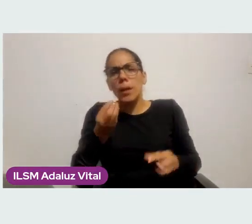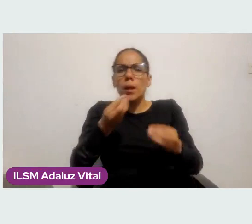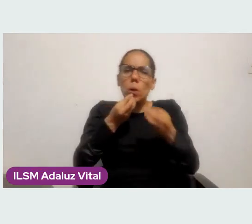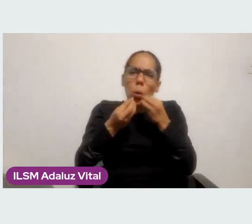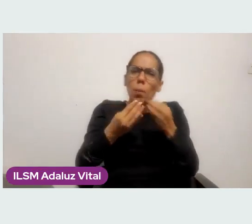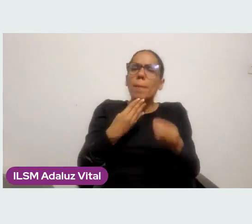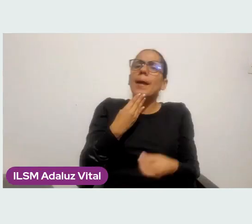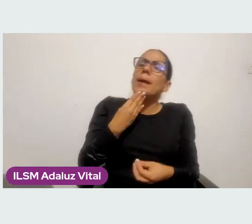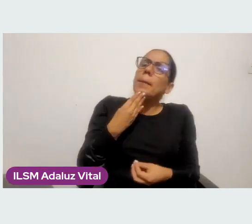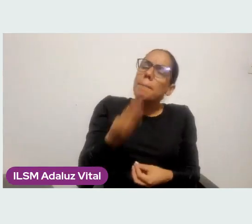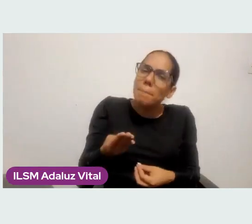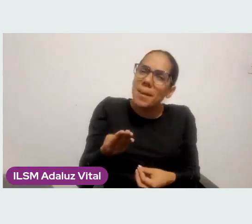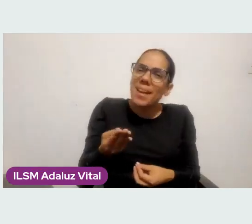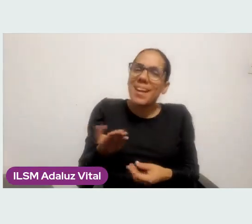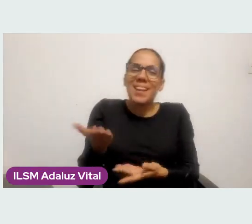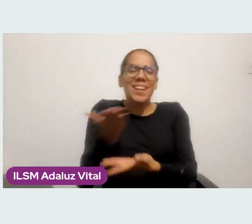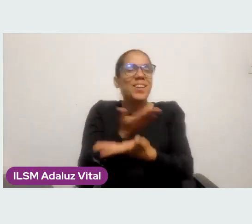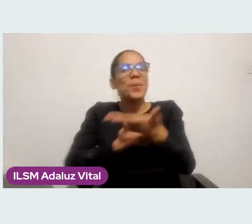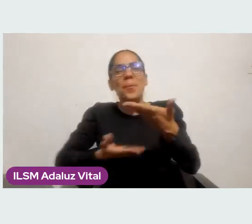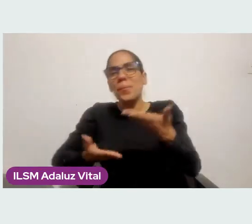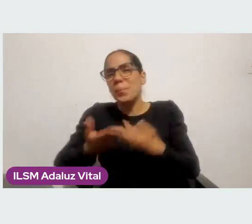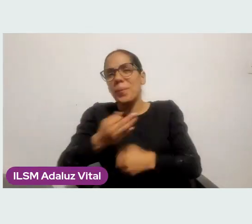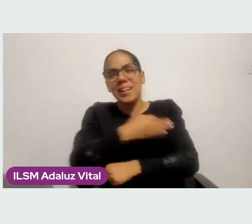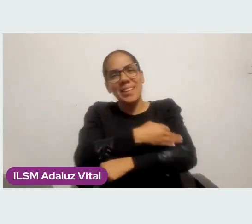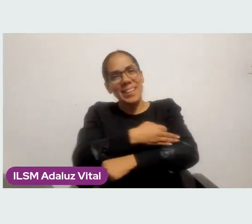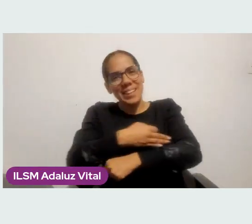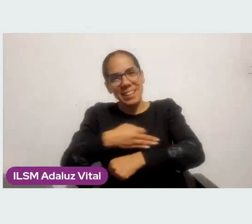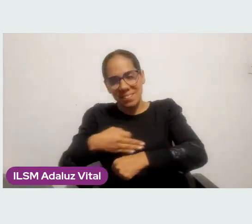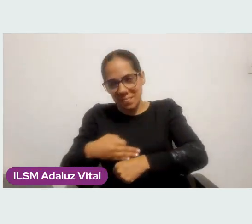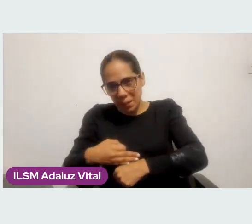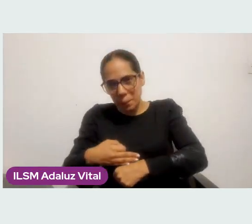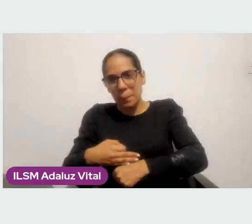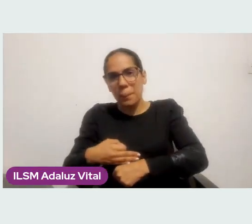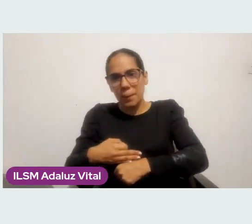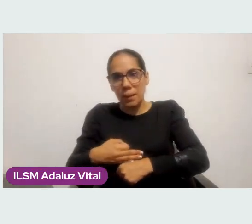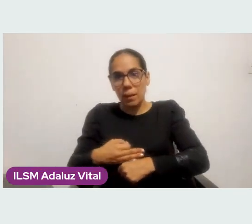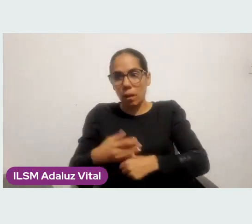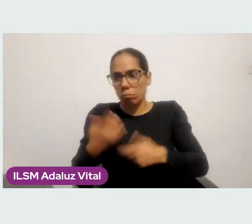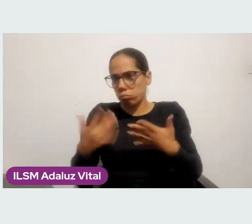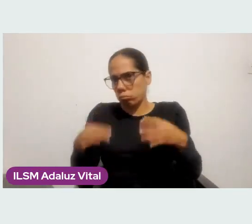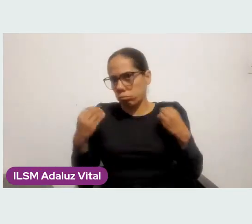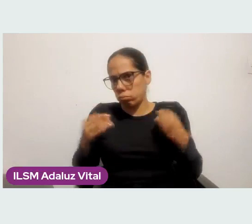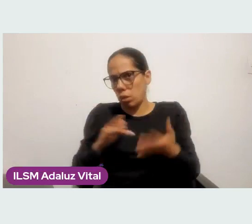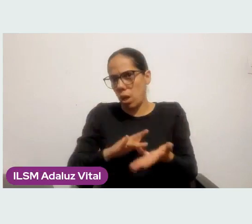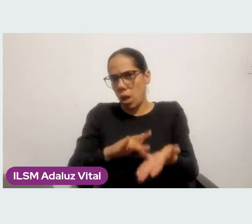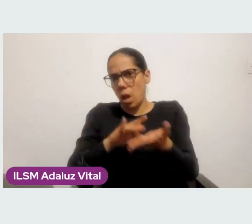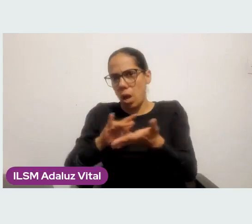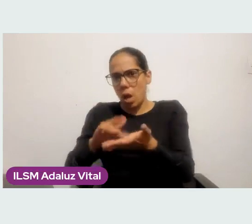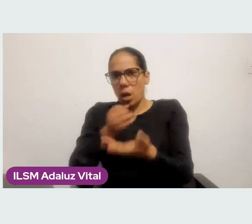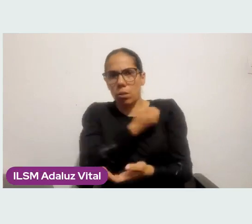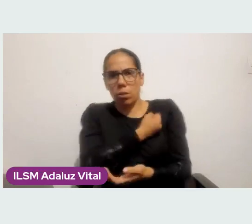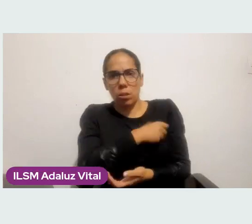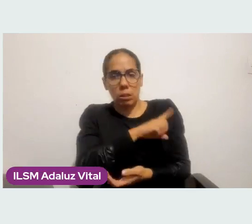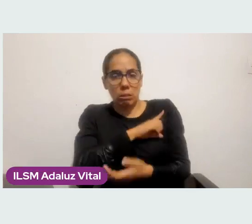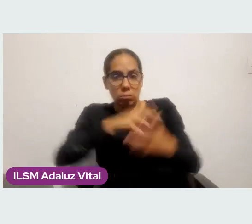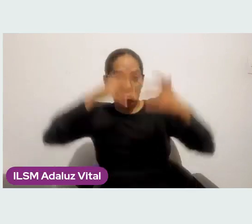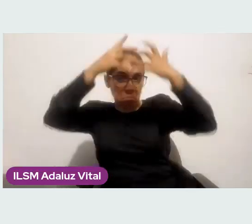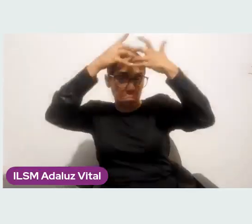las convivencias familiares, contribuyen mucho a la salud mental. Pero hoy, por ejemplo,